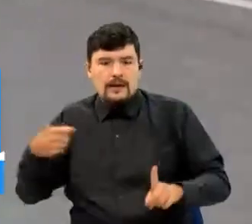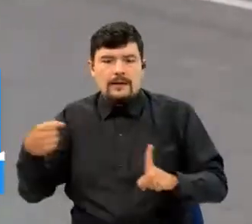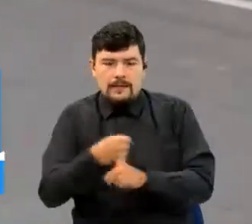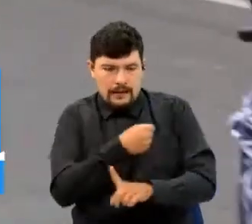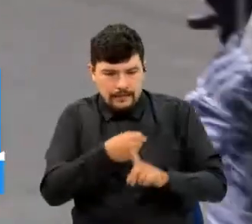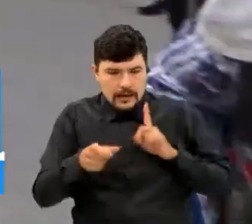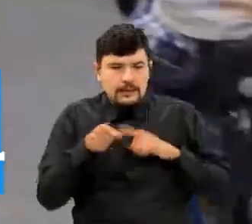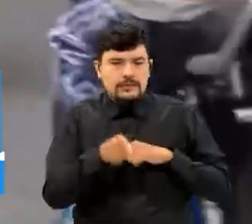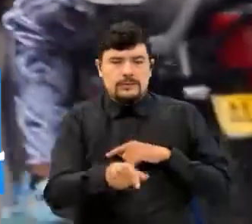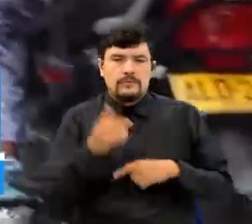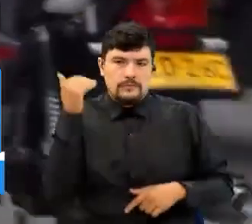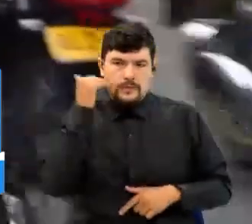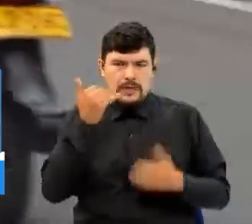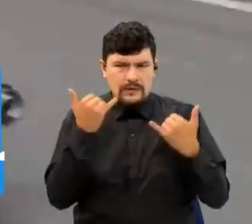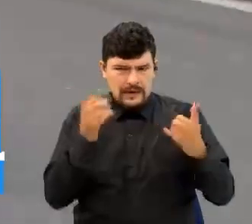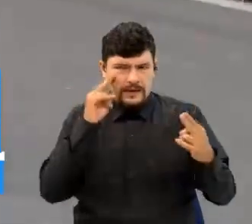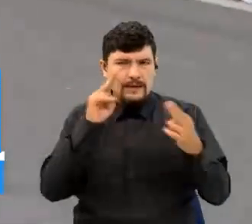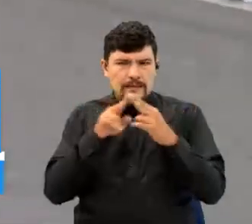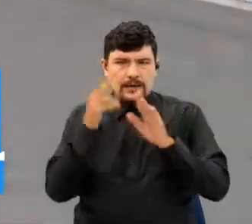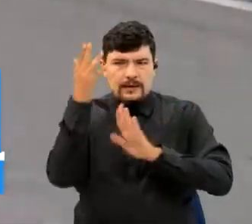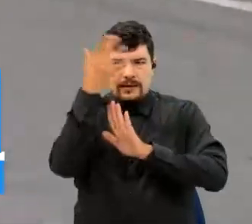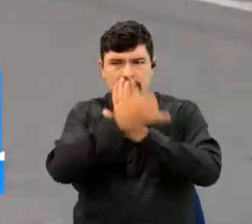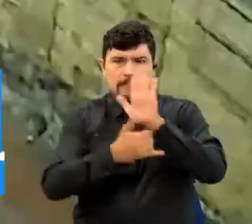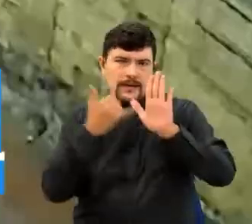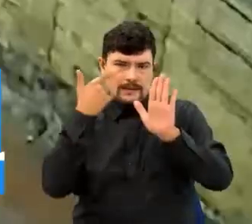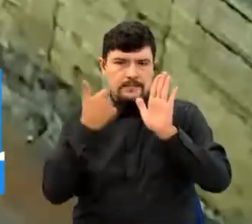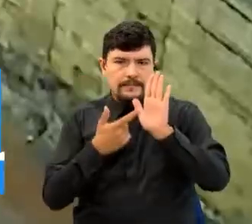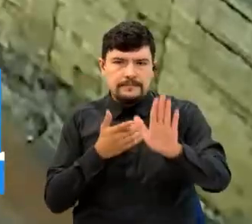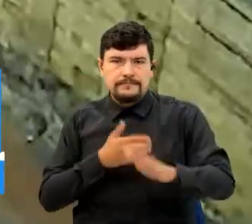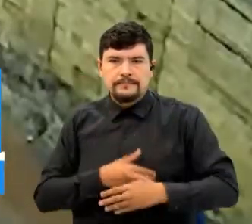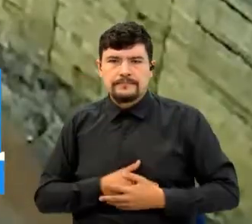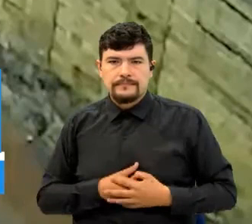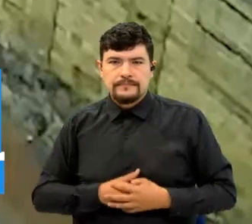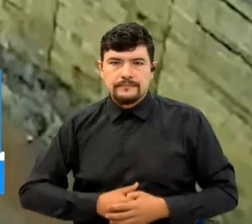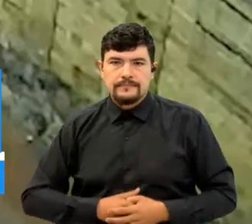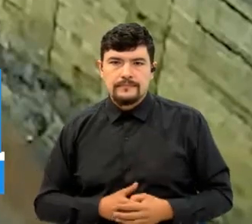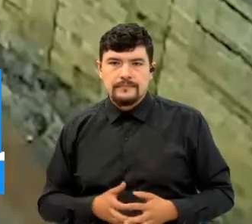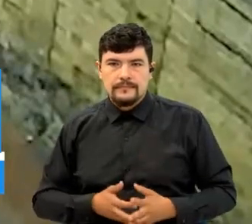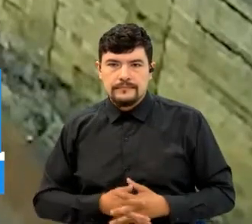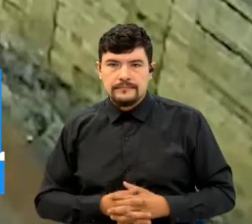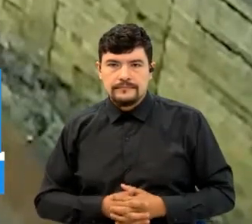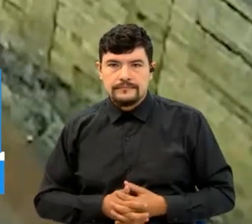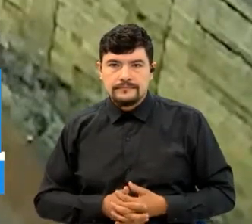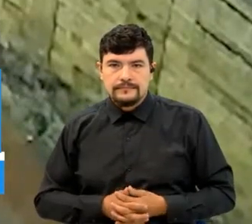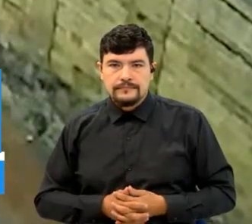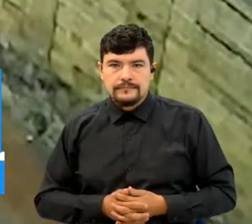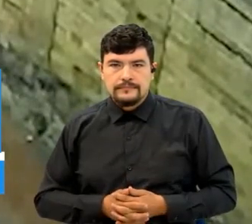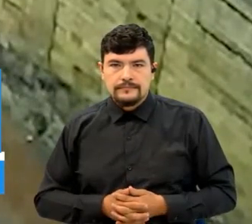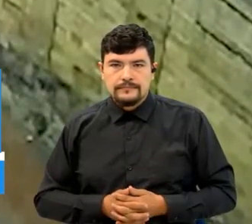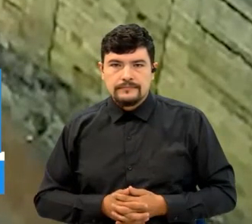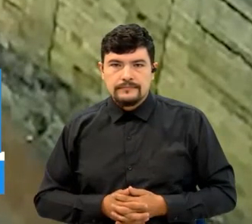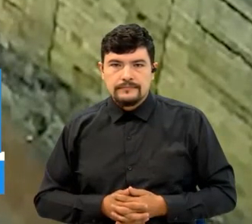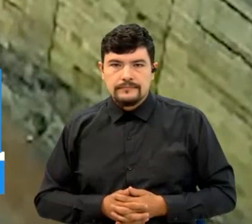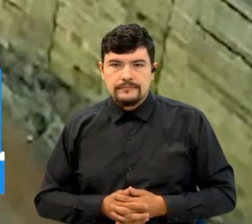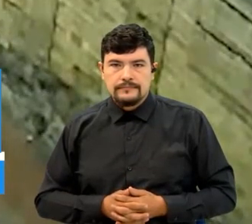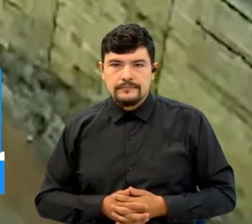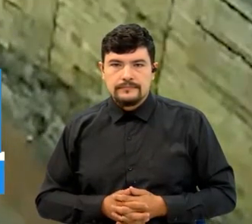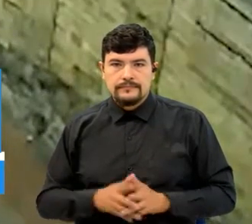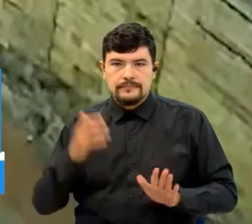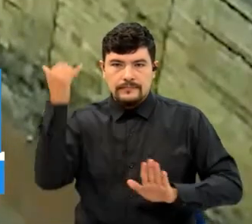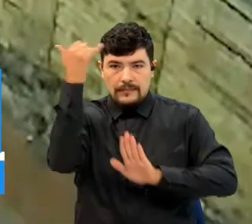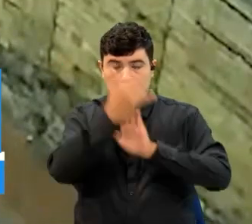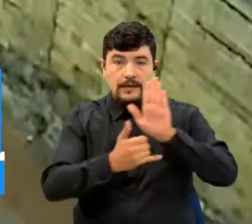esta agresión. Veamos el informe. Las impactantes imágenes fueron captadas por una cámara de seguridad